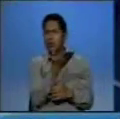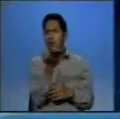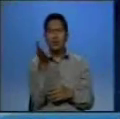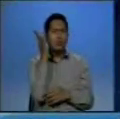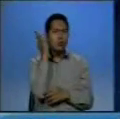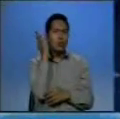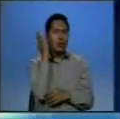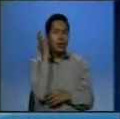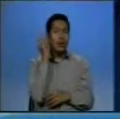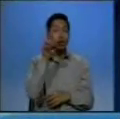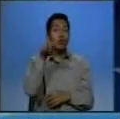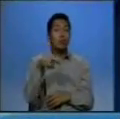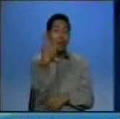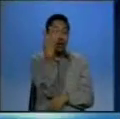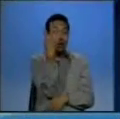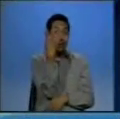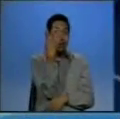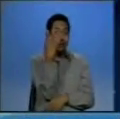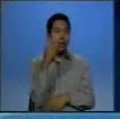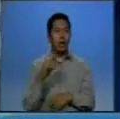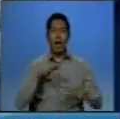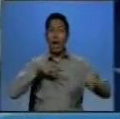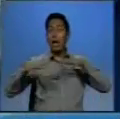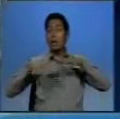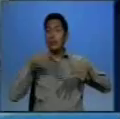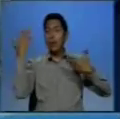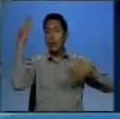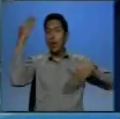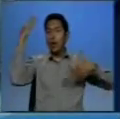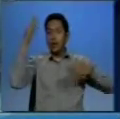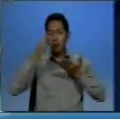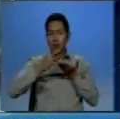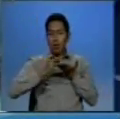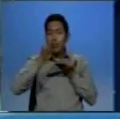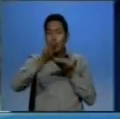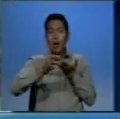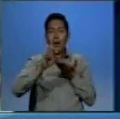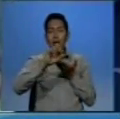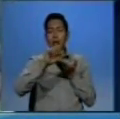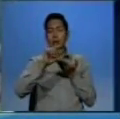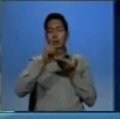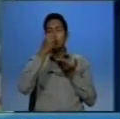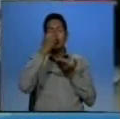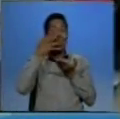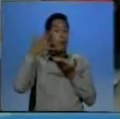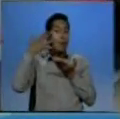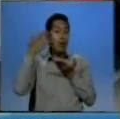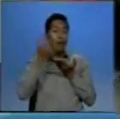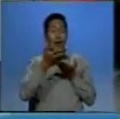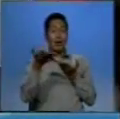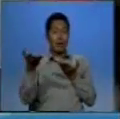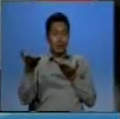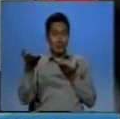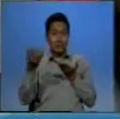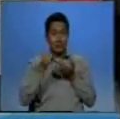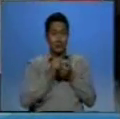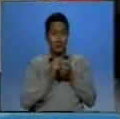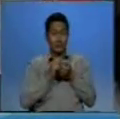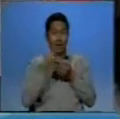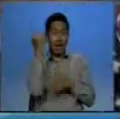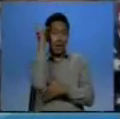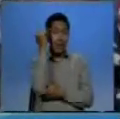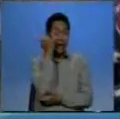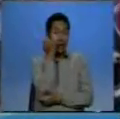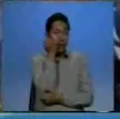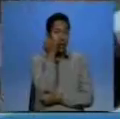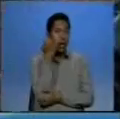en 2014 realizando activismo político en la localidad de Zamora, donde participó junto a Carlos Pérez en la caminata denominada Por